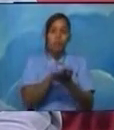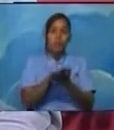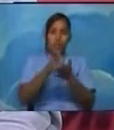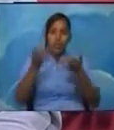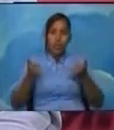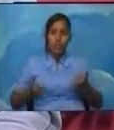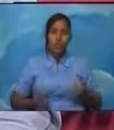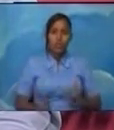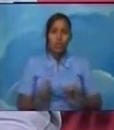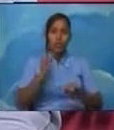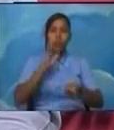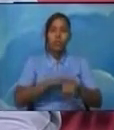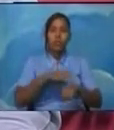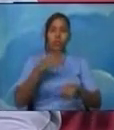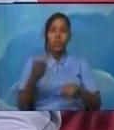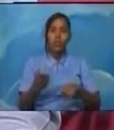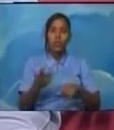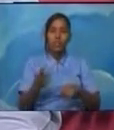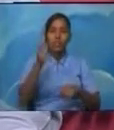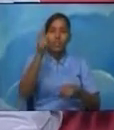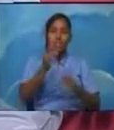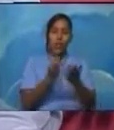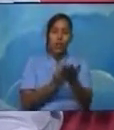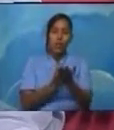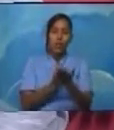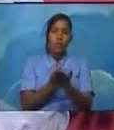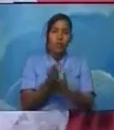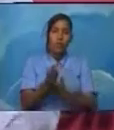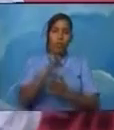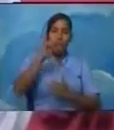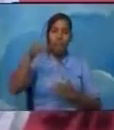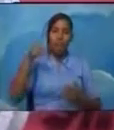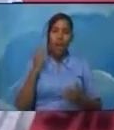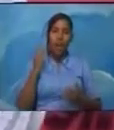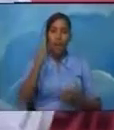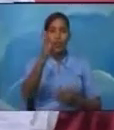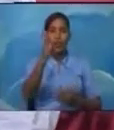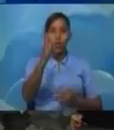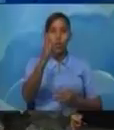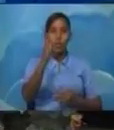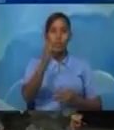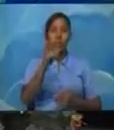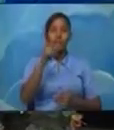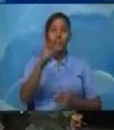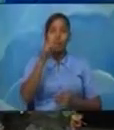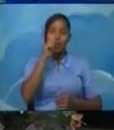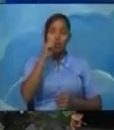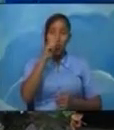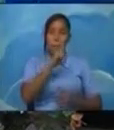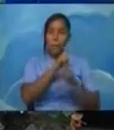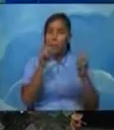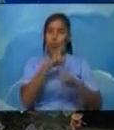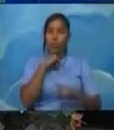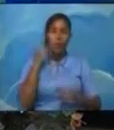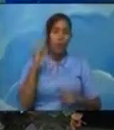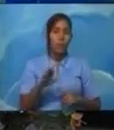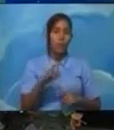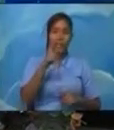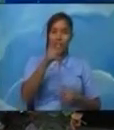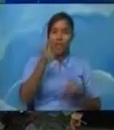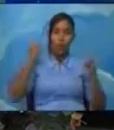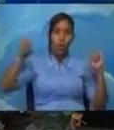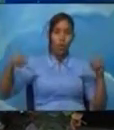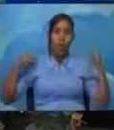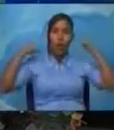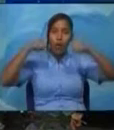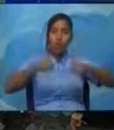hijos porque ha seguido. Aleluya. Fielmente a Jehová. A Caleb no lo voy a matar, tampoco a